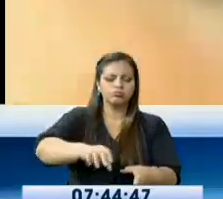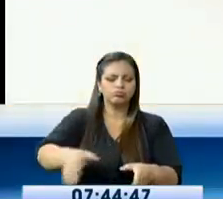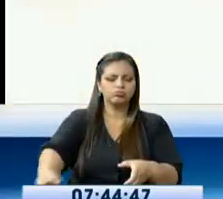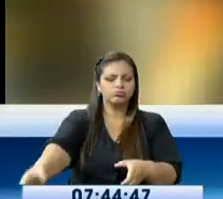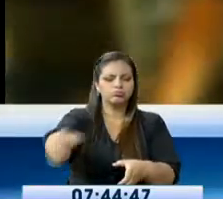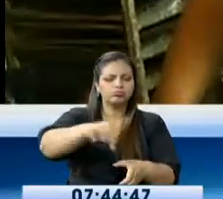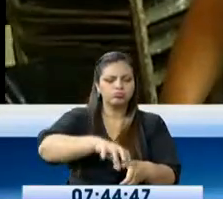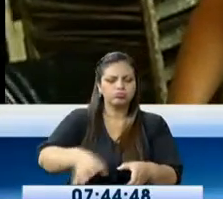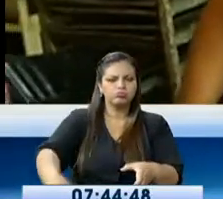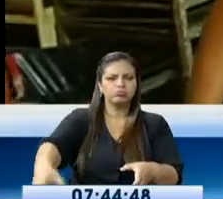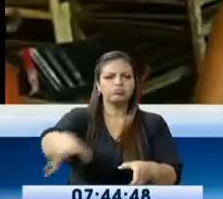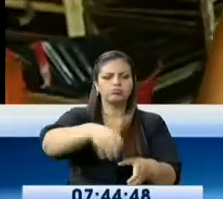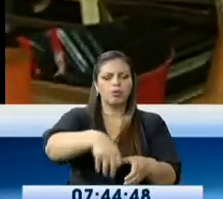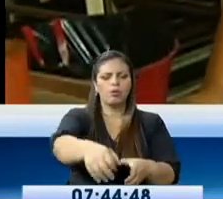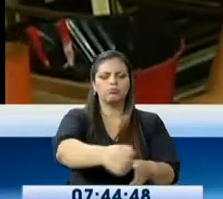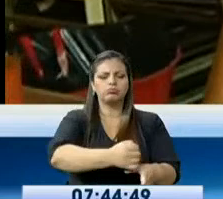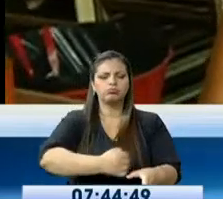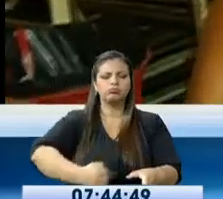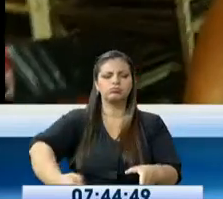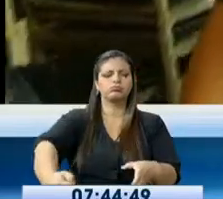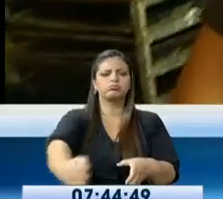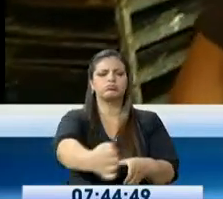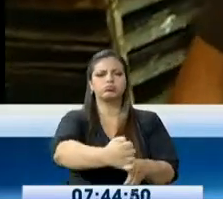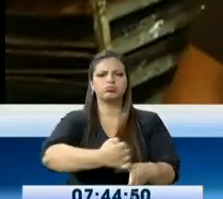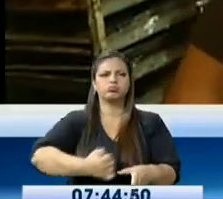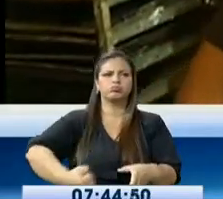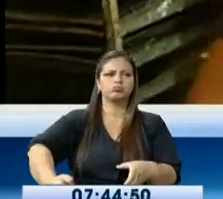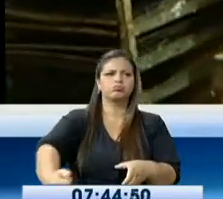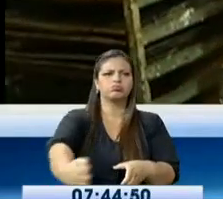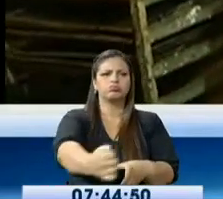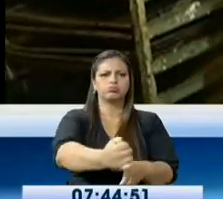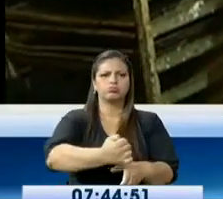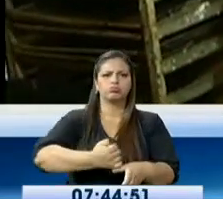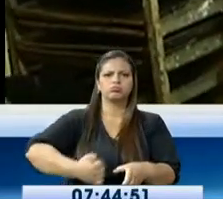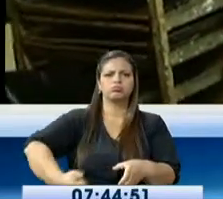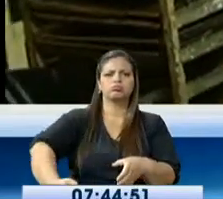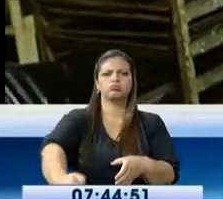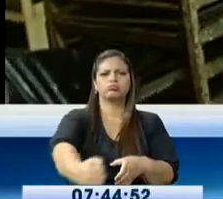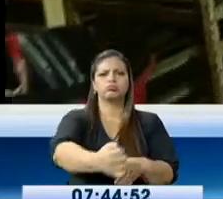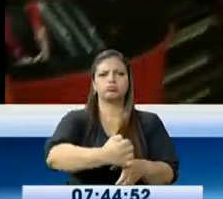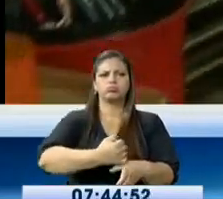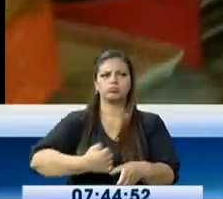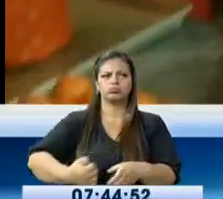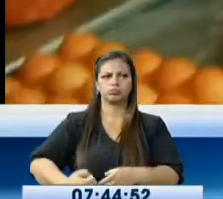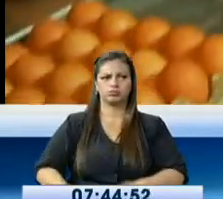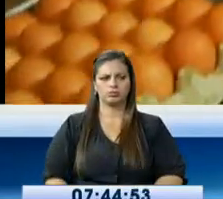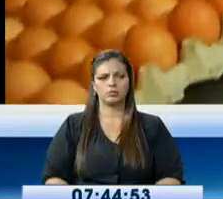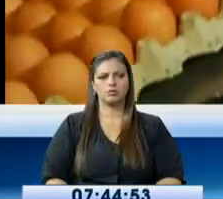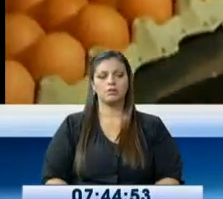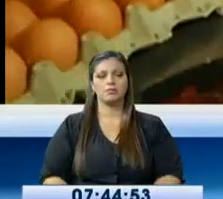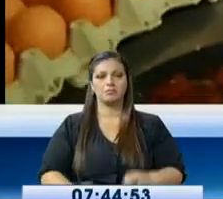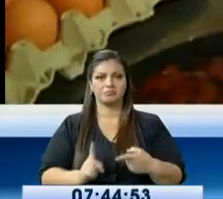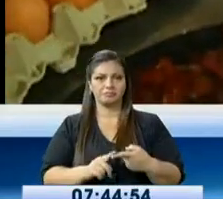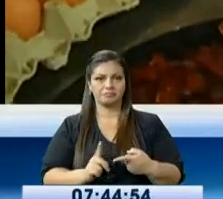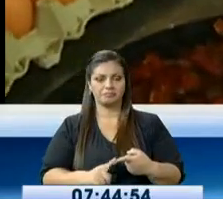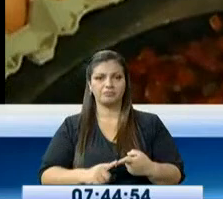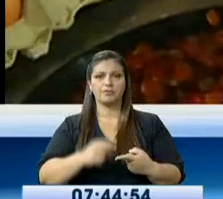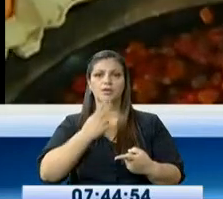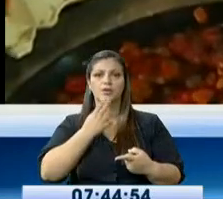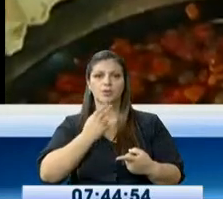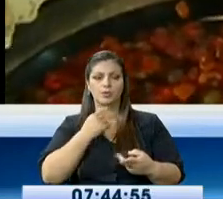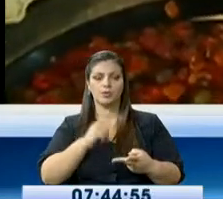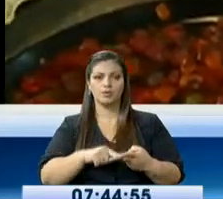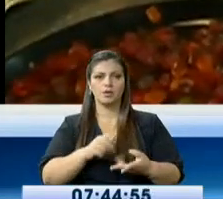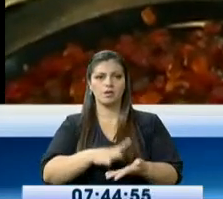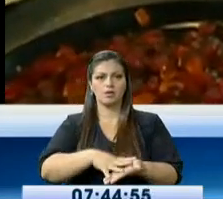reposo. Nosotros comenzamos con una masa madre que le llamamos una esponja, que primero la hacemos con azúcar, harina y levadura, que